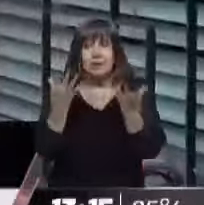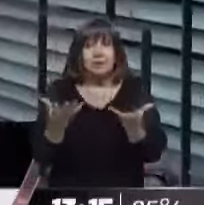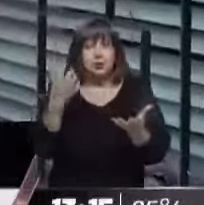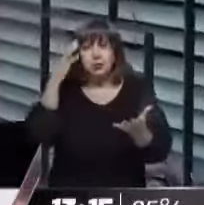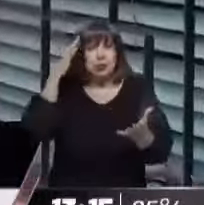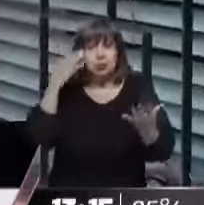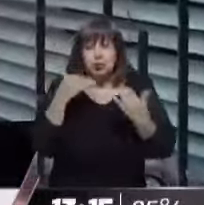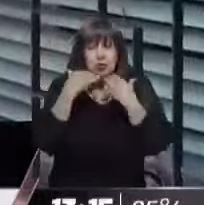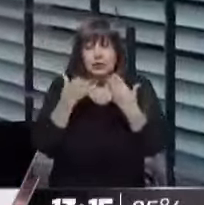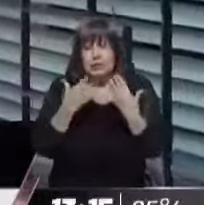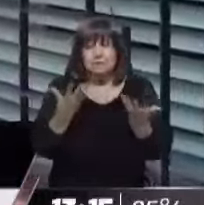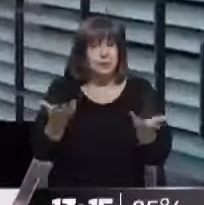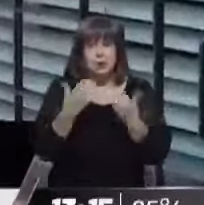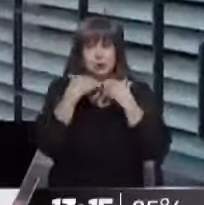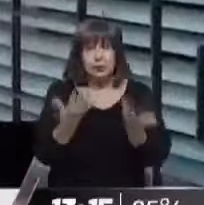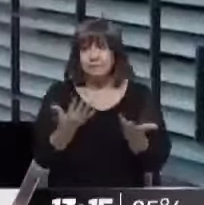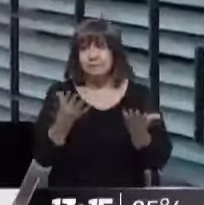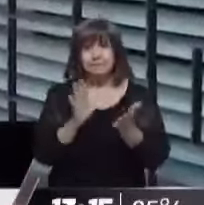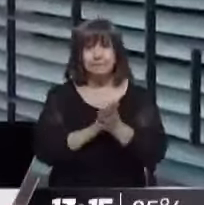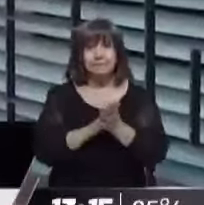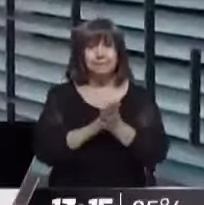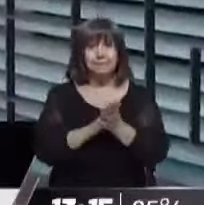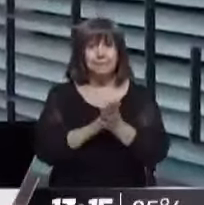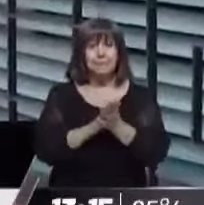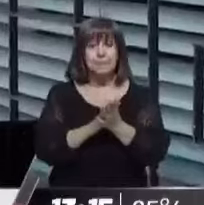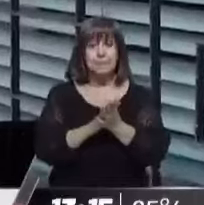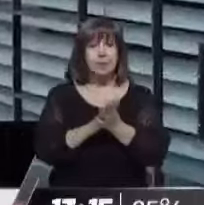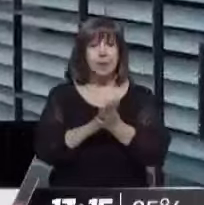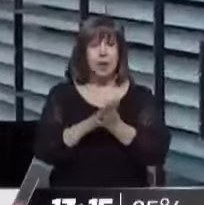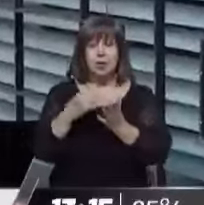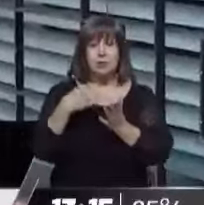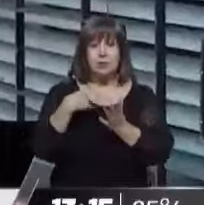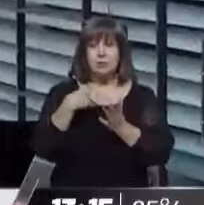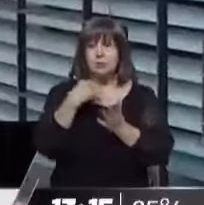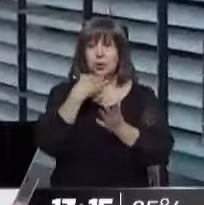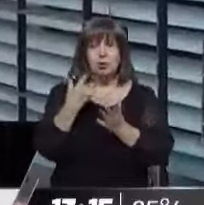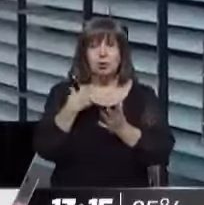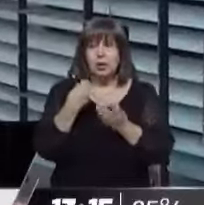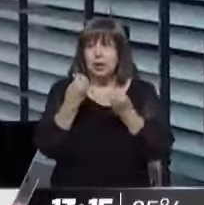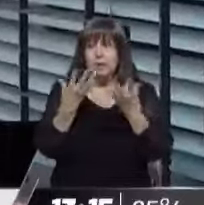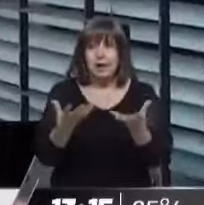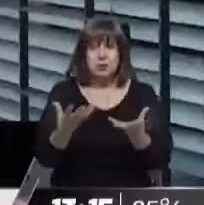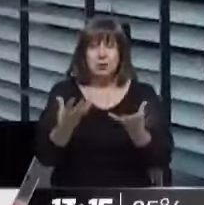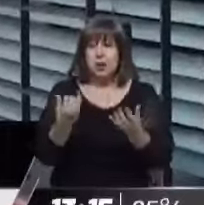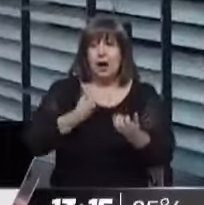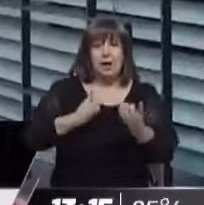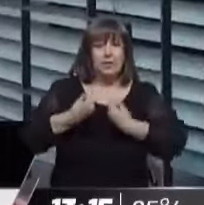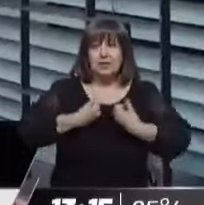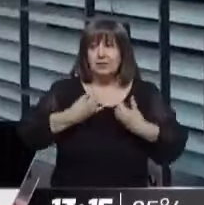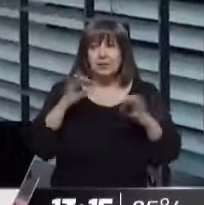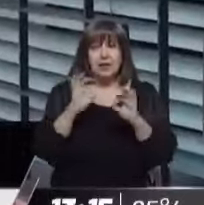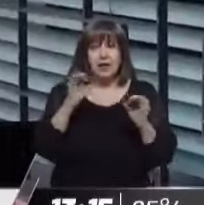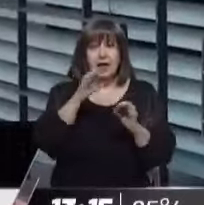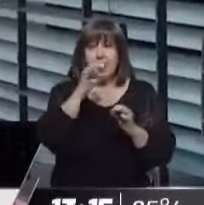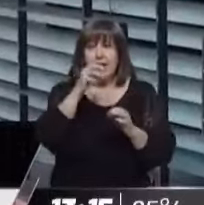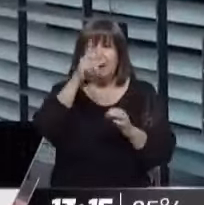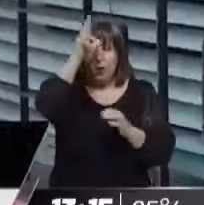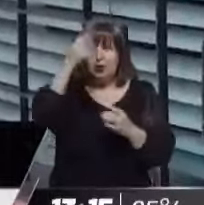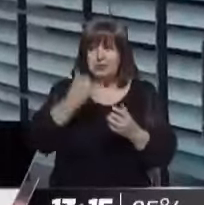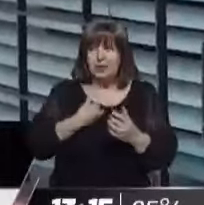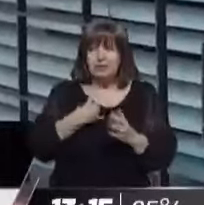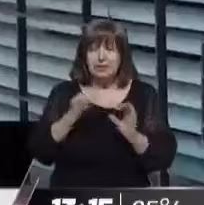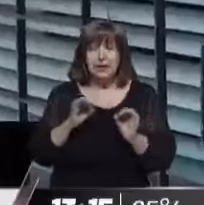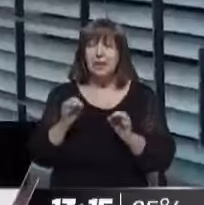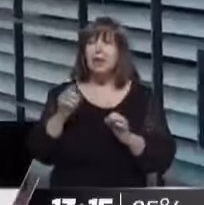tengo ni idea. No sé qué y vino acá y no sé qué pasó. No tengo ni idea. ¿Tus hermanos, uno trabaja